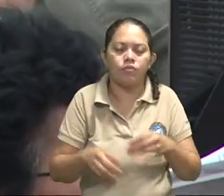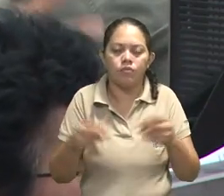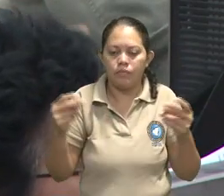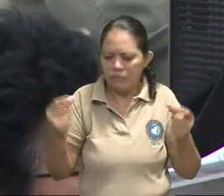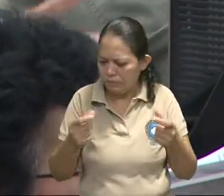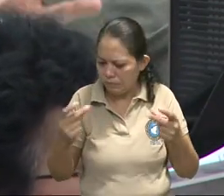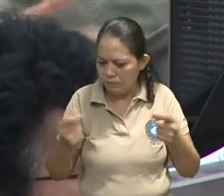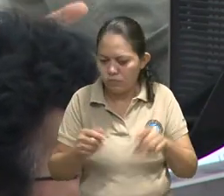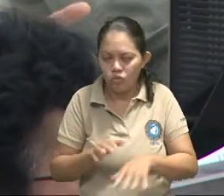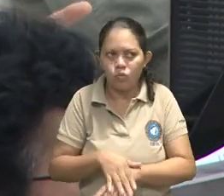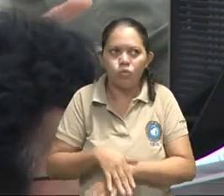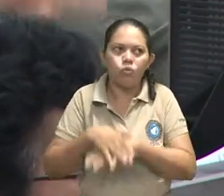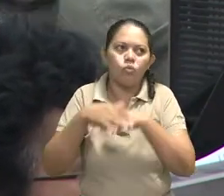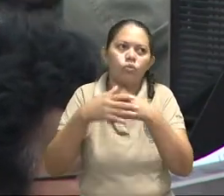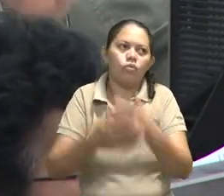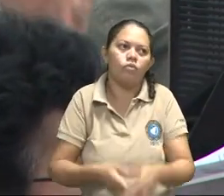carreta,